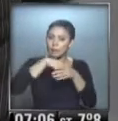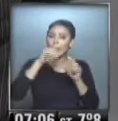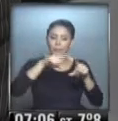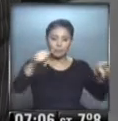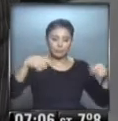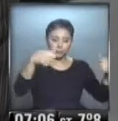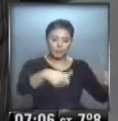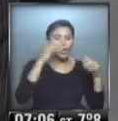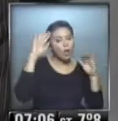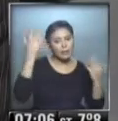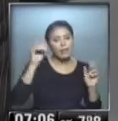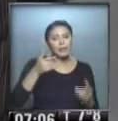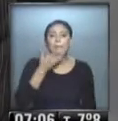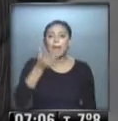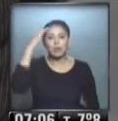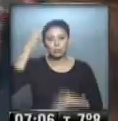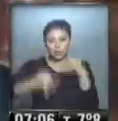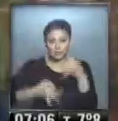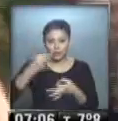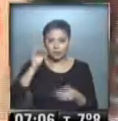se renovó el reclamo por justicia.